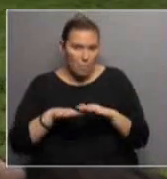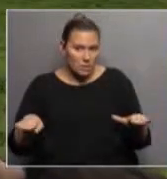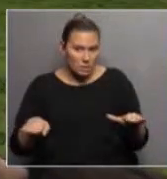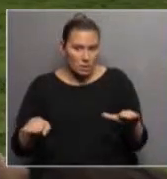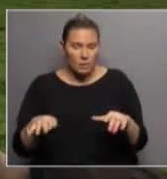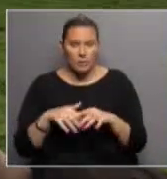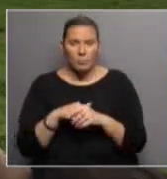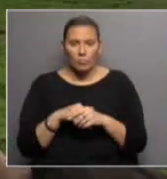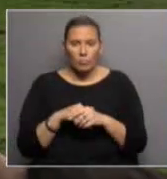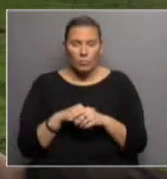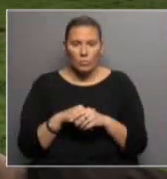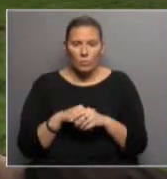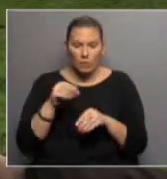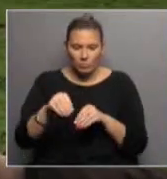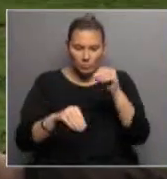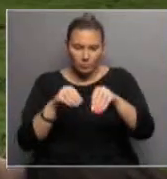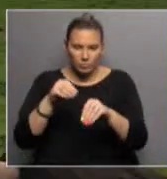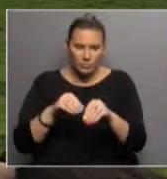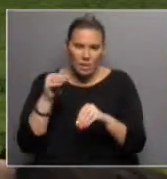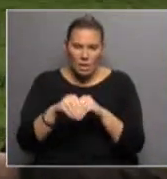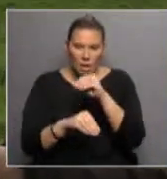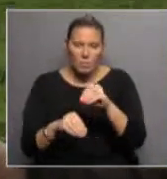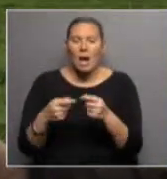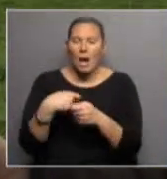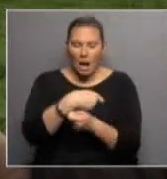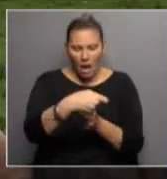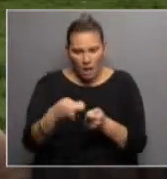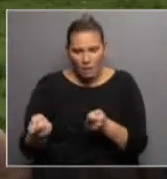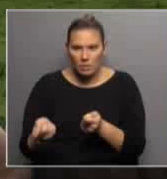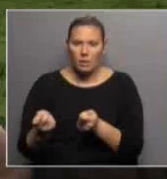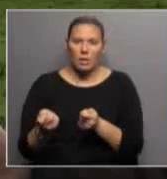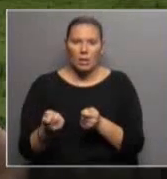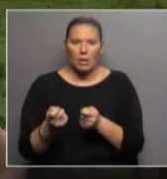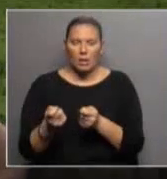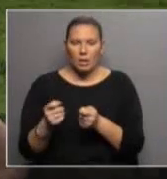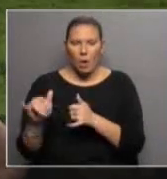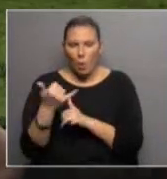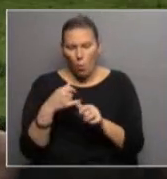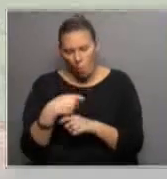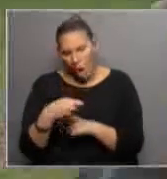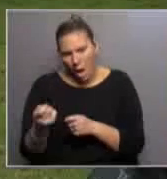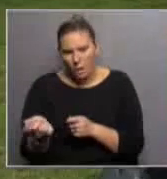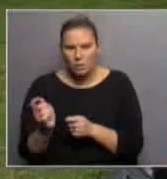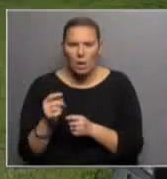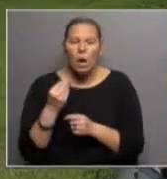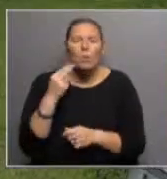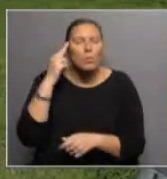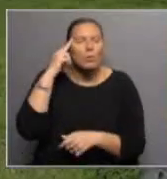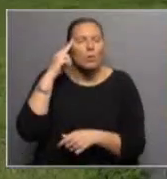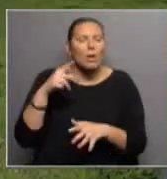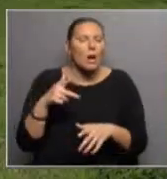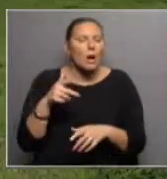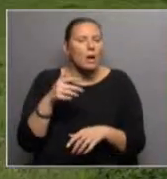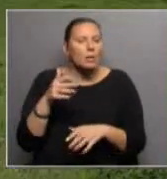mesa, ludo, cartas, bueno, todas las variedades de juegos de cartas. ¿Cómo recordás la